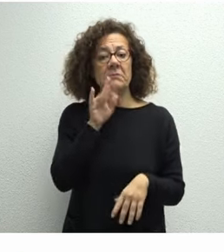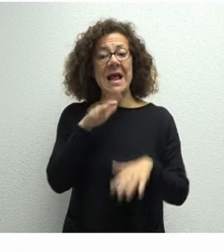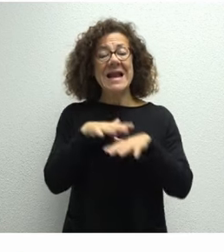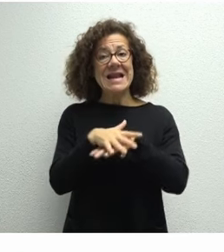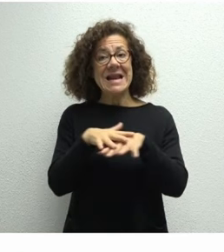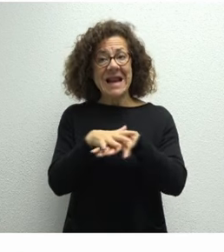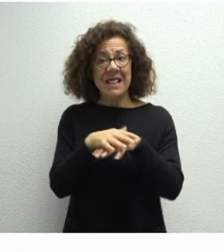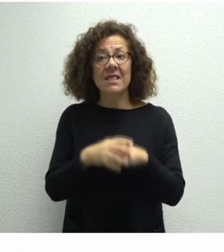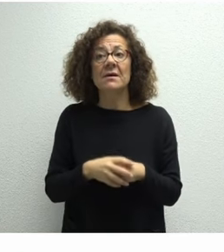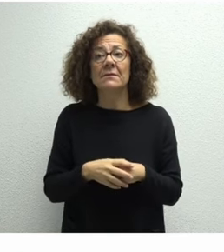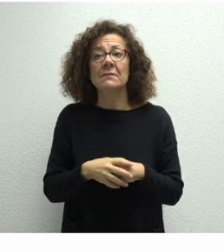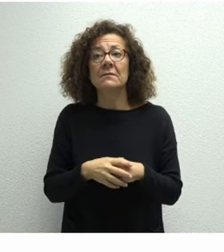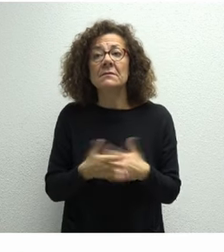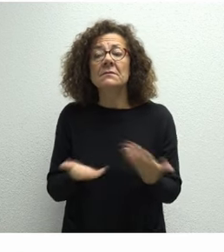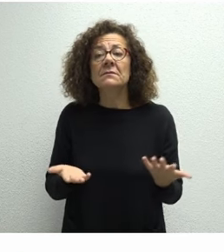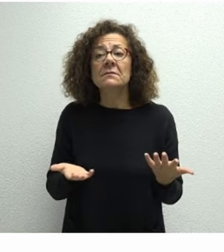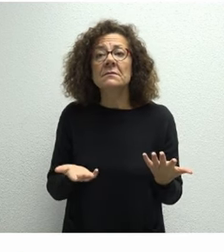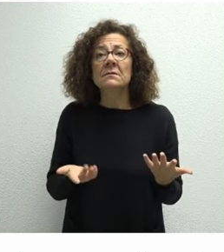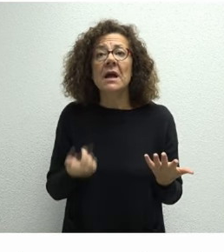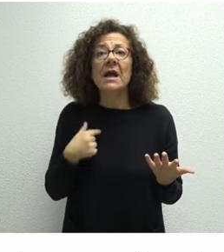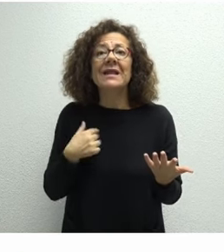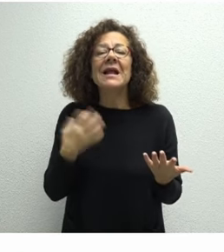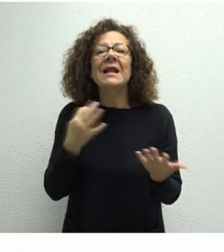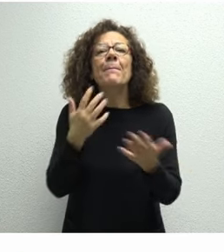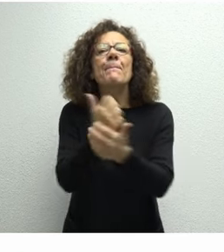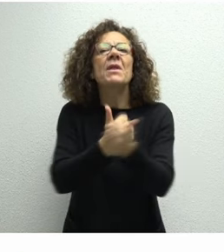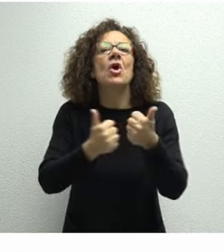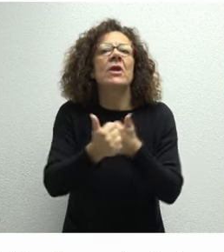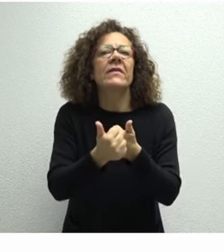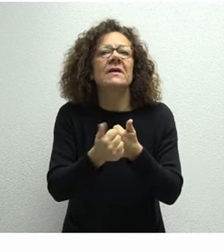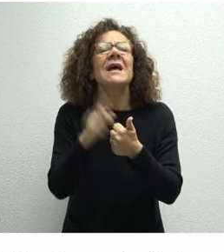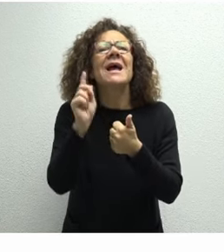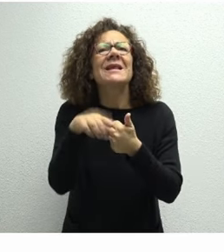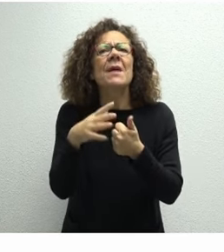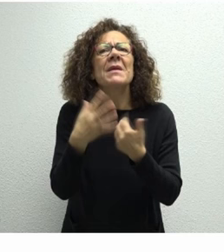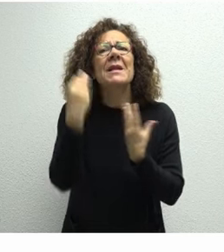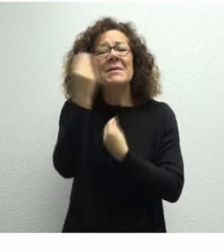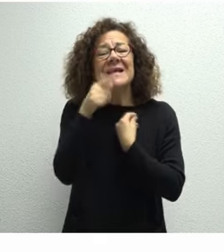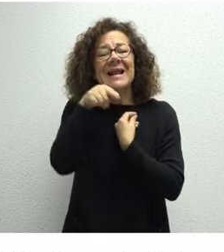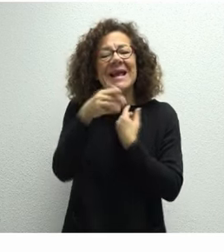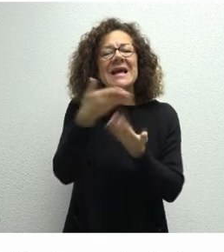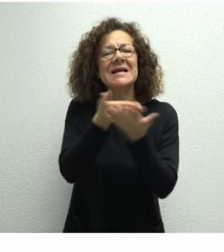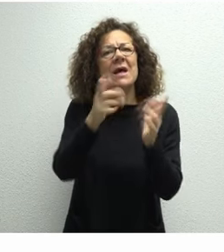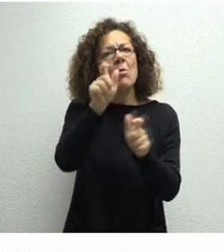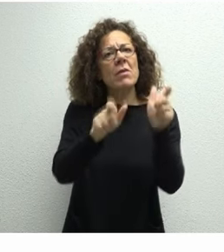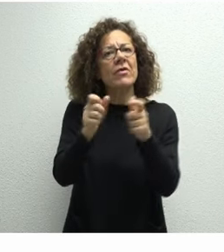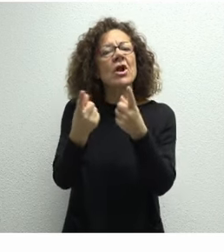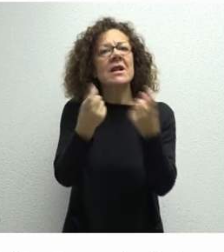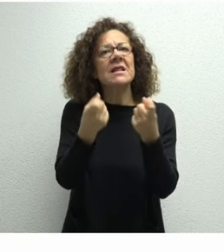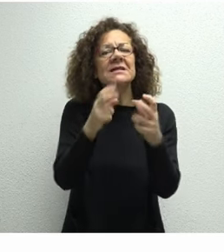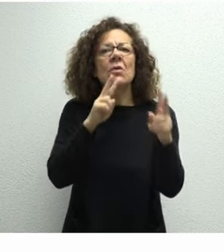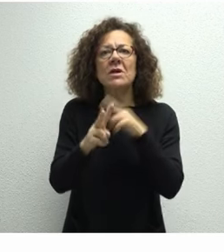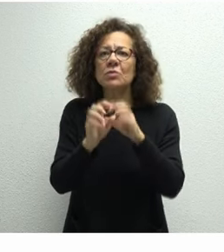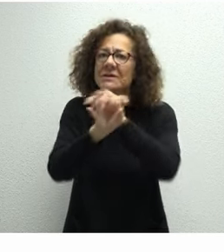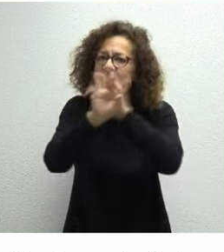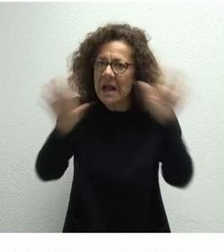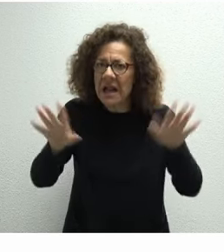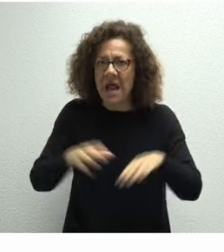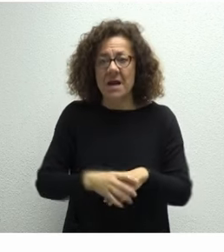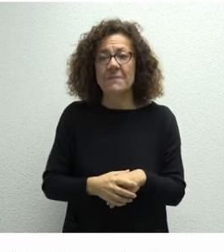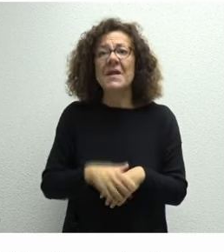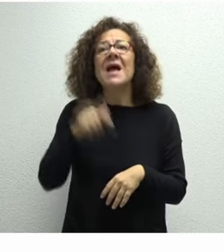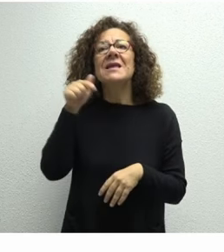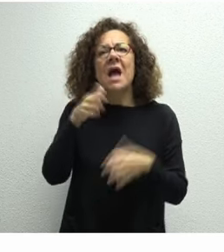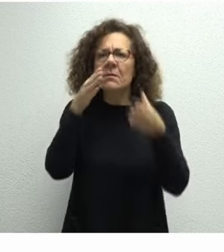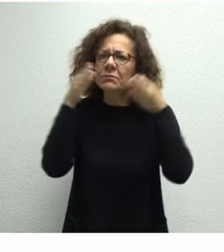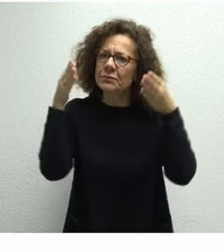y de la no tan solo priorización sino de la consideración de que esa población necesita algún tipo de respuesta Sí y ahí es